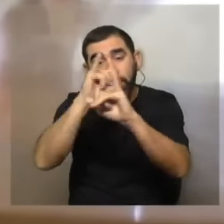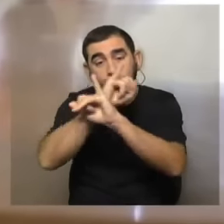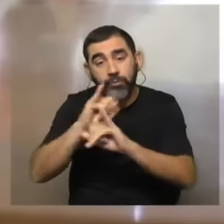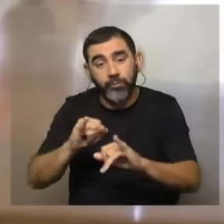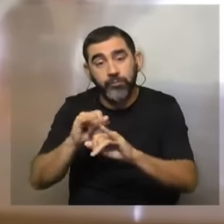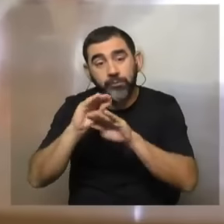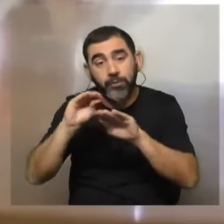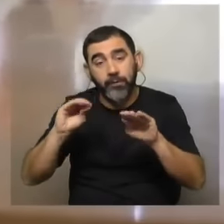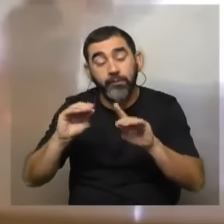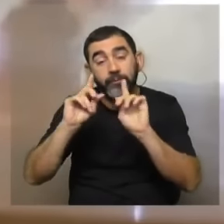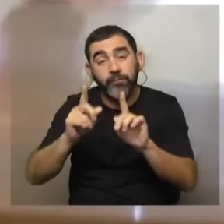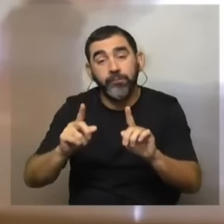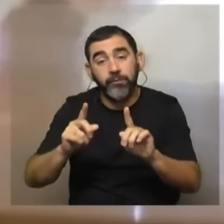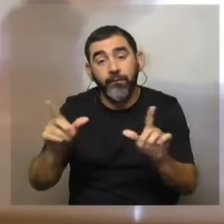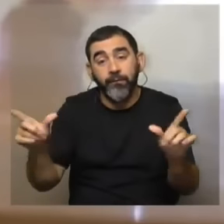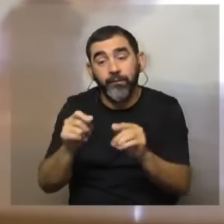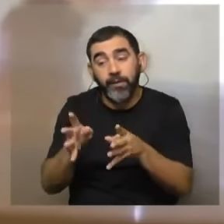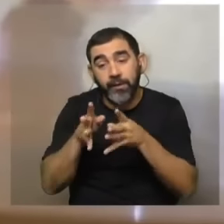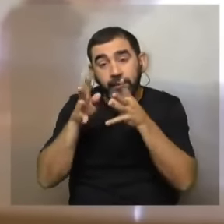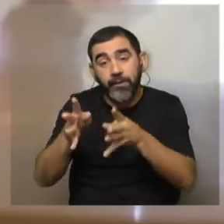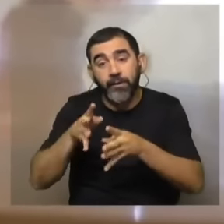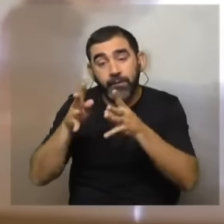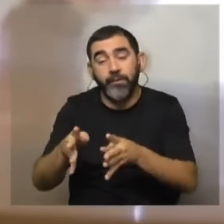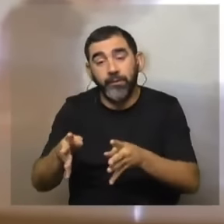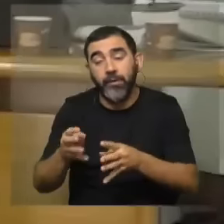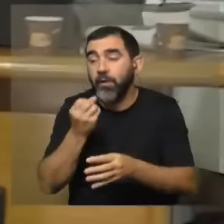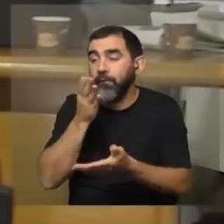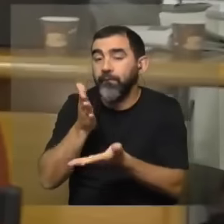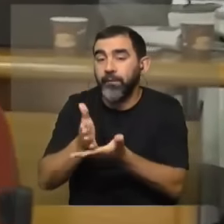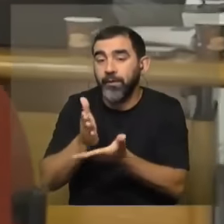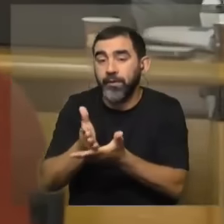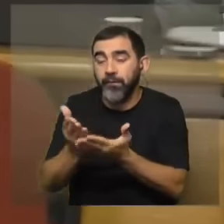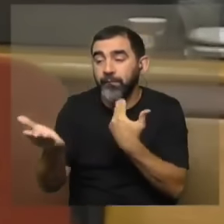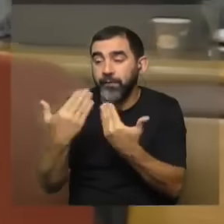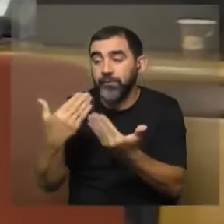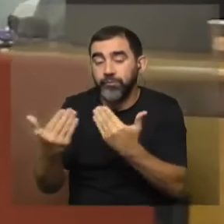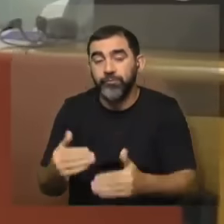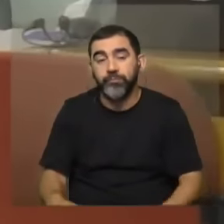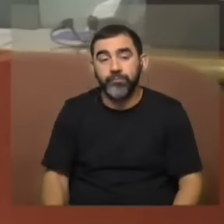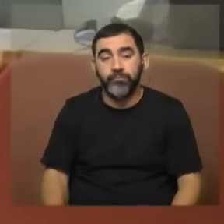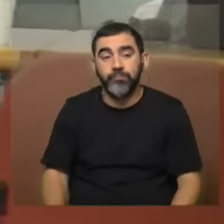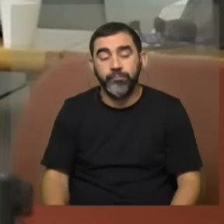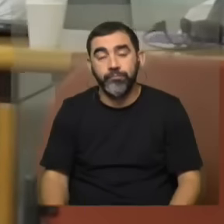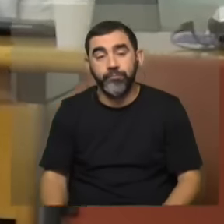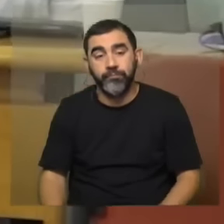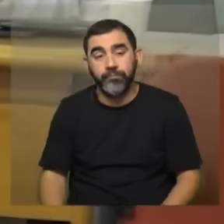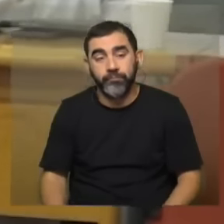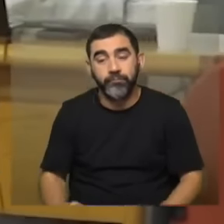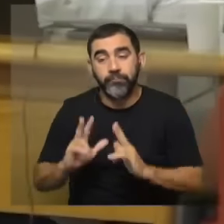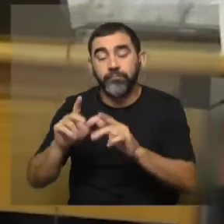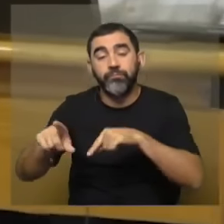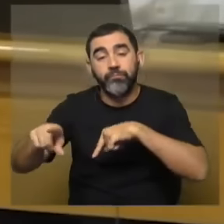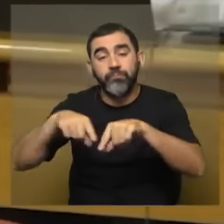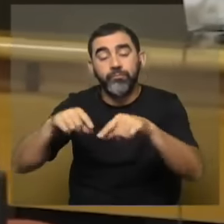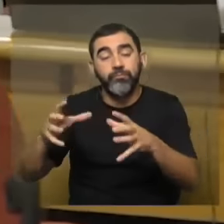y advirtieron en conjunto que el ces al fuego ha traído beneficios a los diálogos así lo señaló Camilo González poo coordinador de